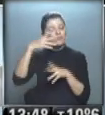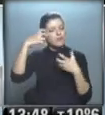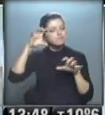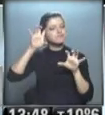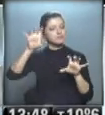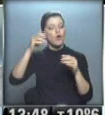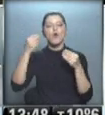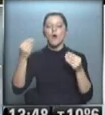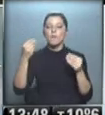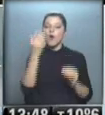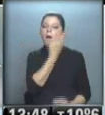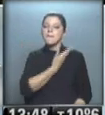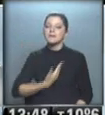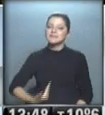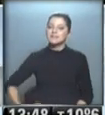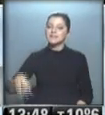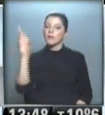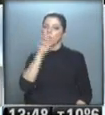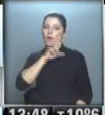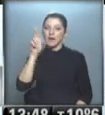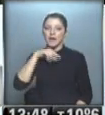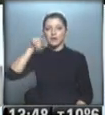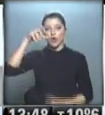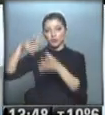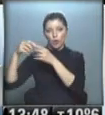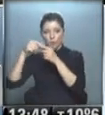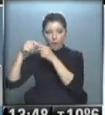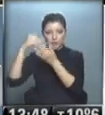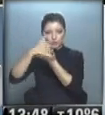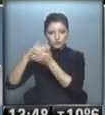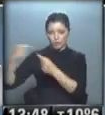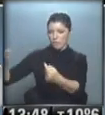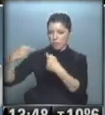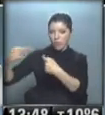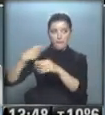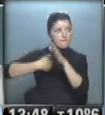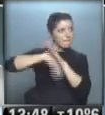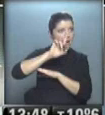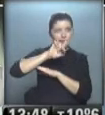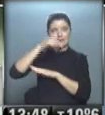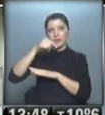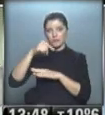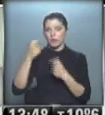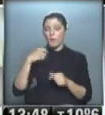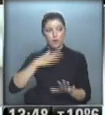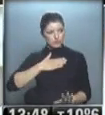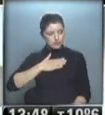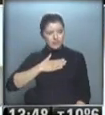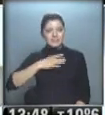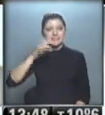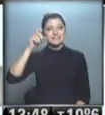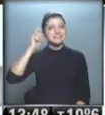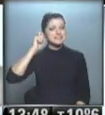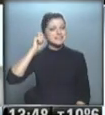como la presidenta más atacada de la historia Argentina no conozco en mis 60 años de